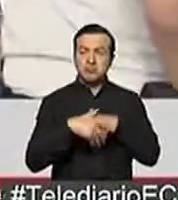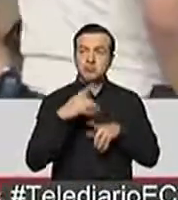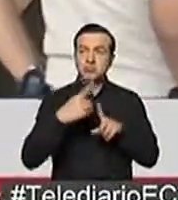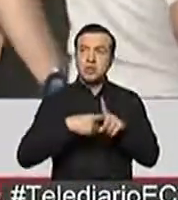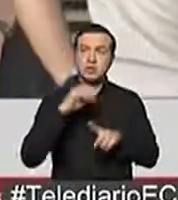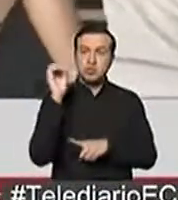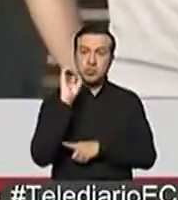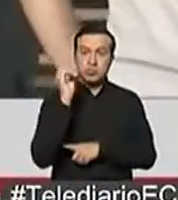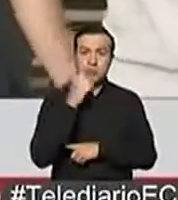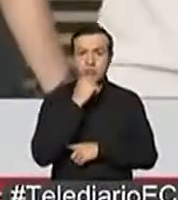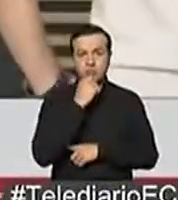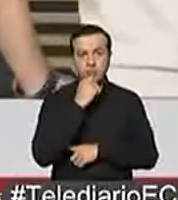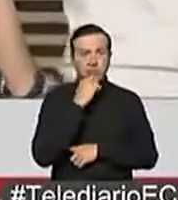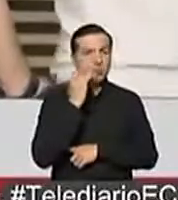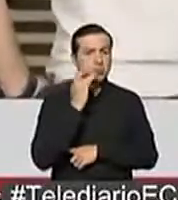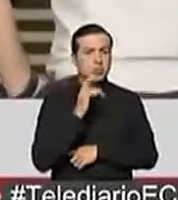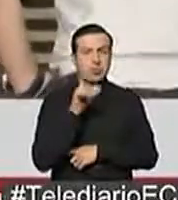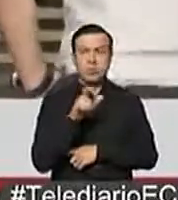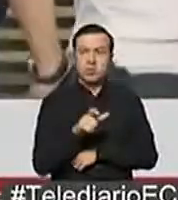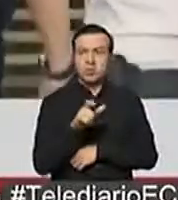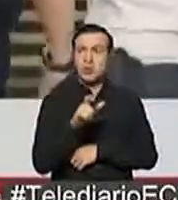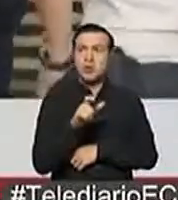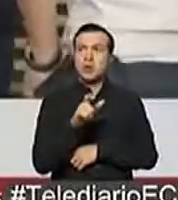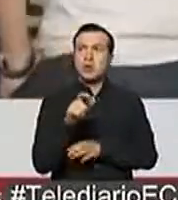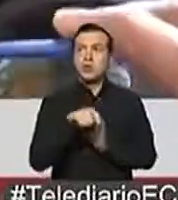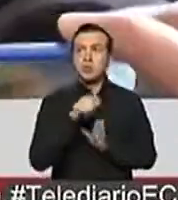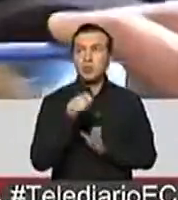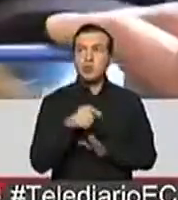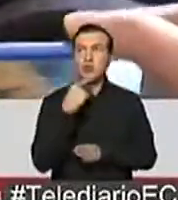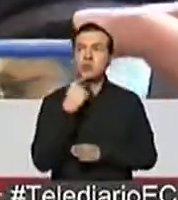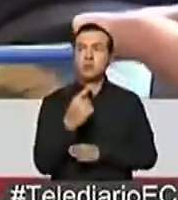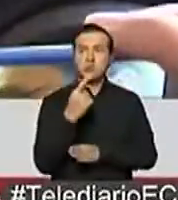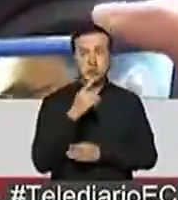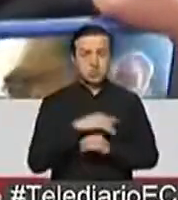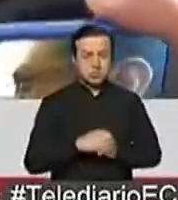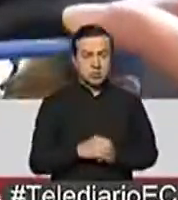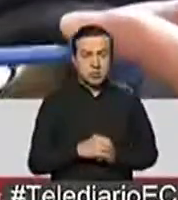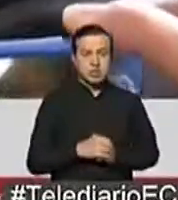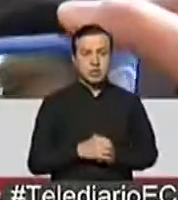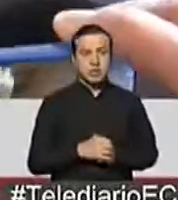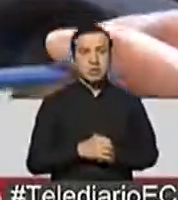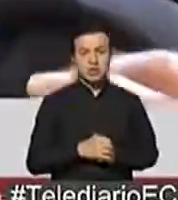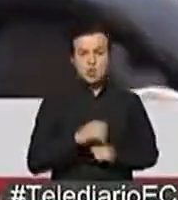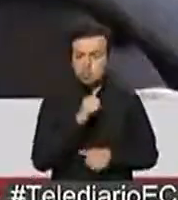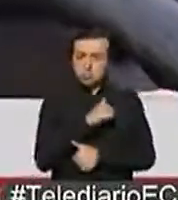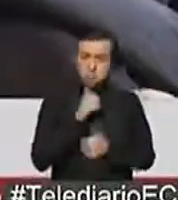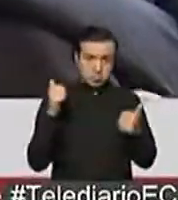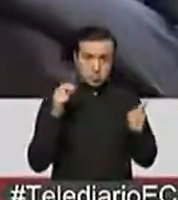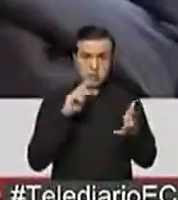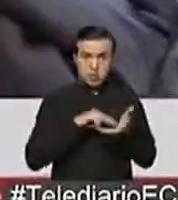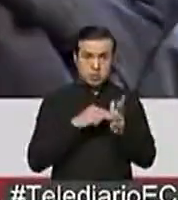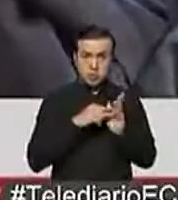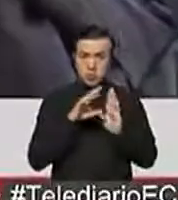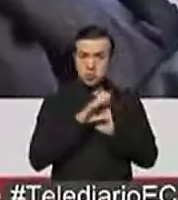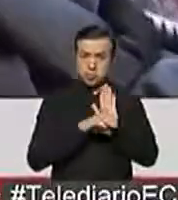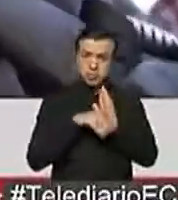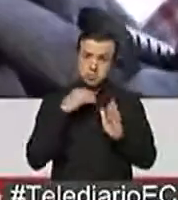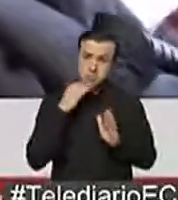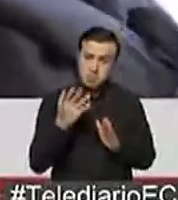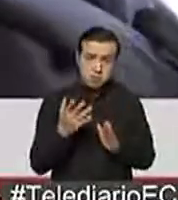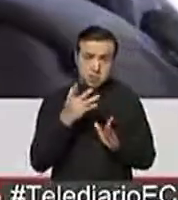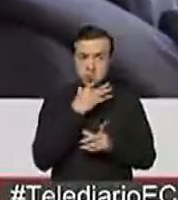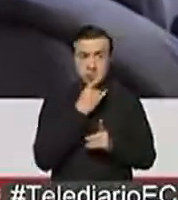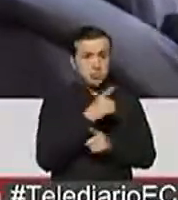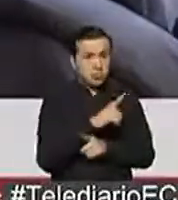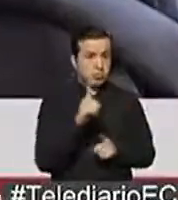octubre, algo rechazado por Hernández y su defensa. La rebelión significa haber atentado a la Constitución. Si no les